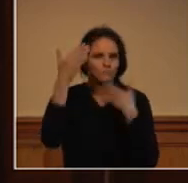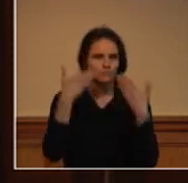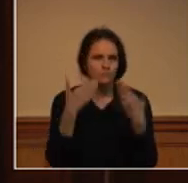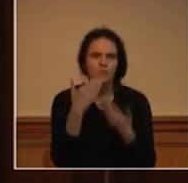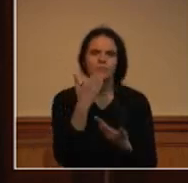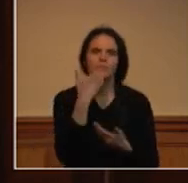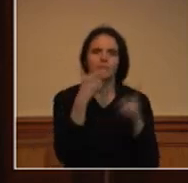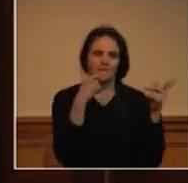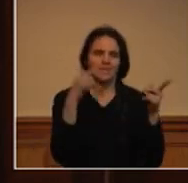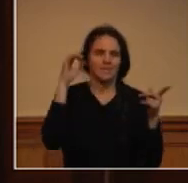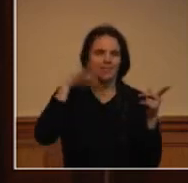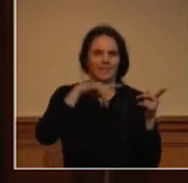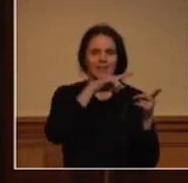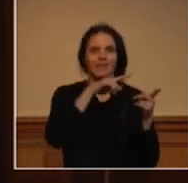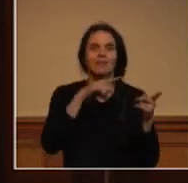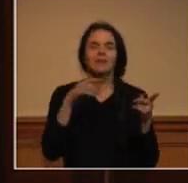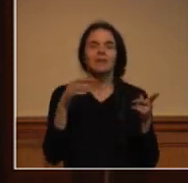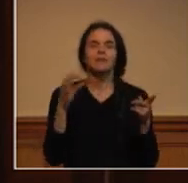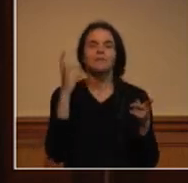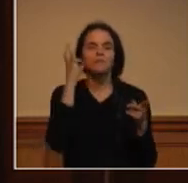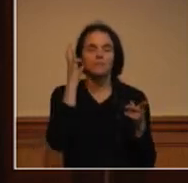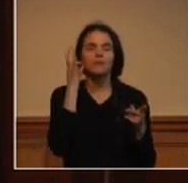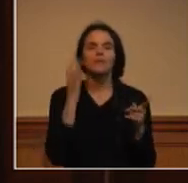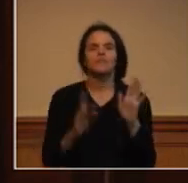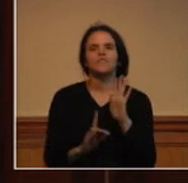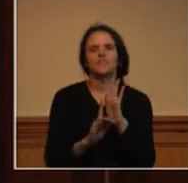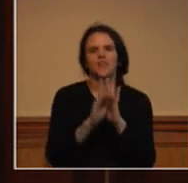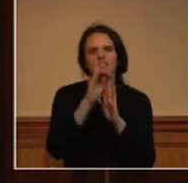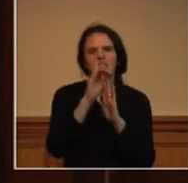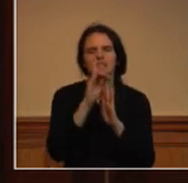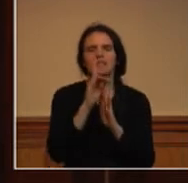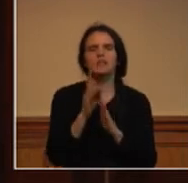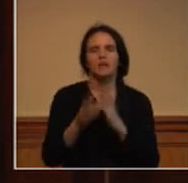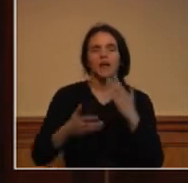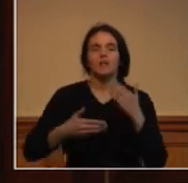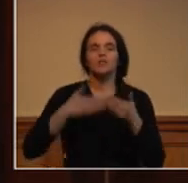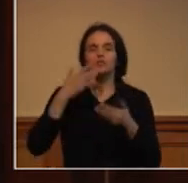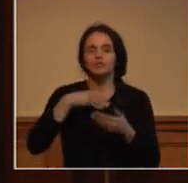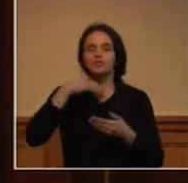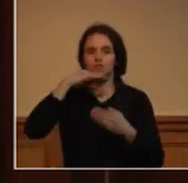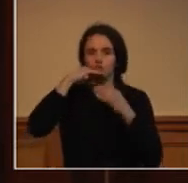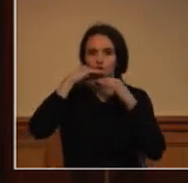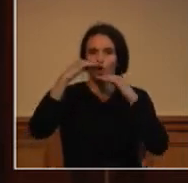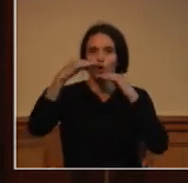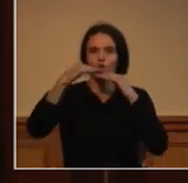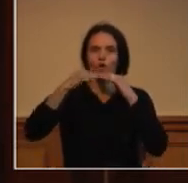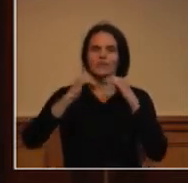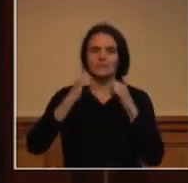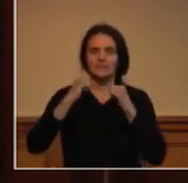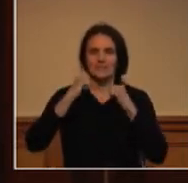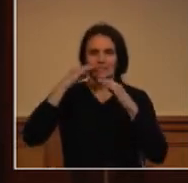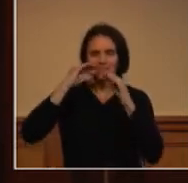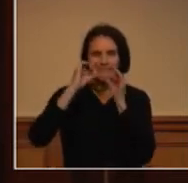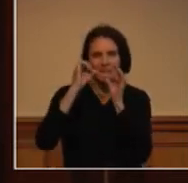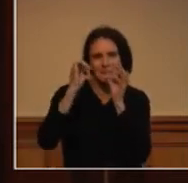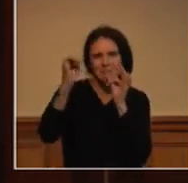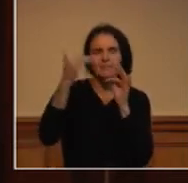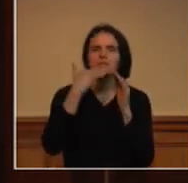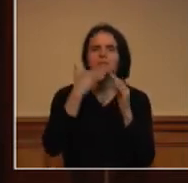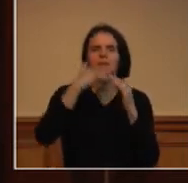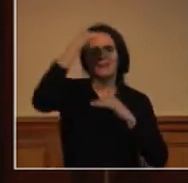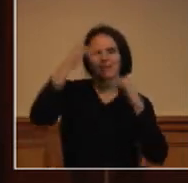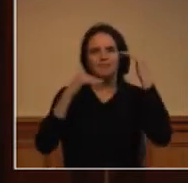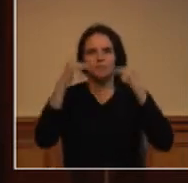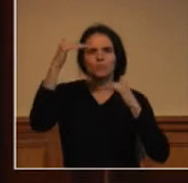botas puestas, con la idea de que desarrollar tono, timbre y ritmo dispara la conciencia fonológica, que a su vez